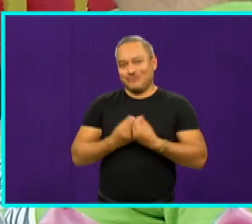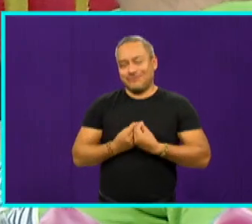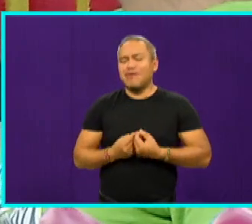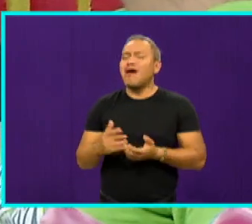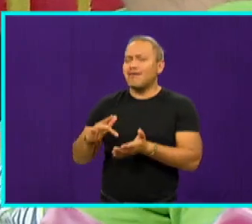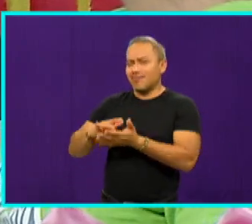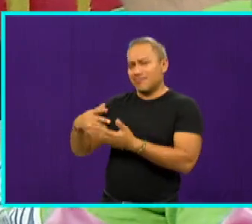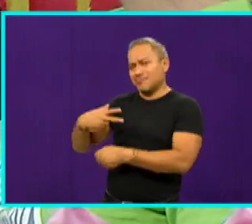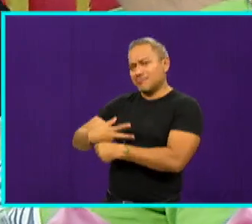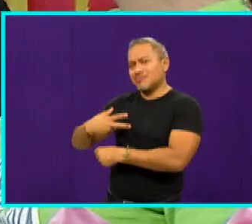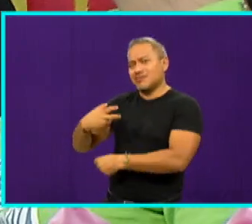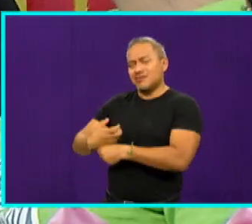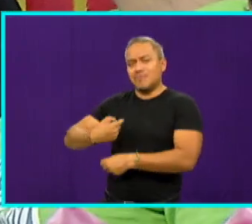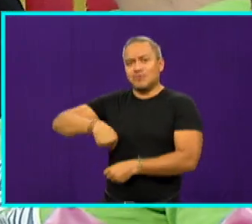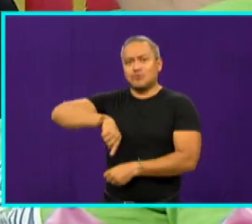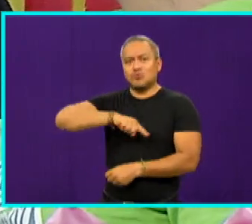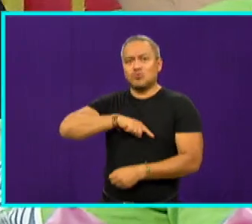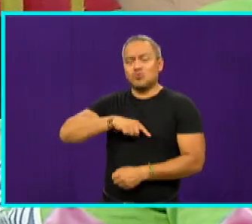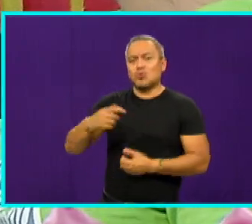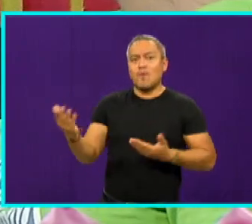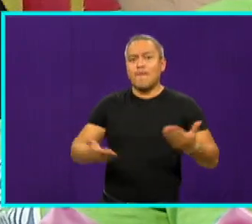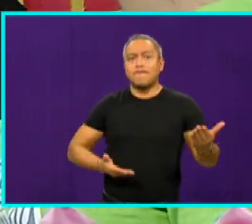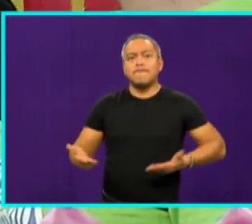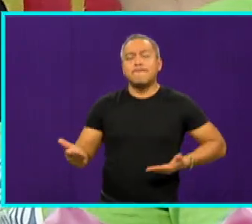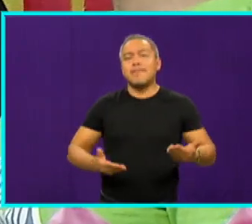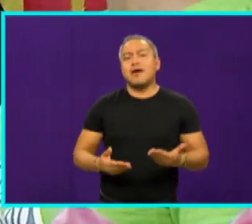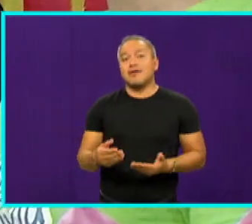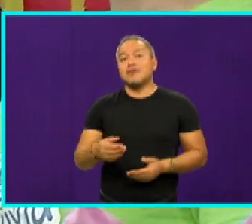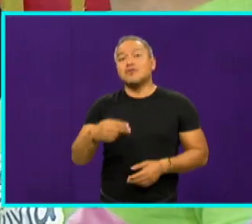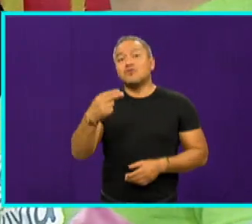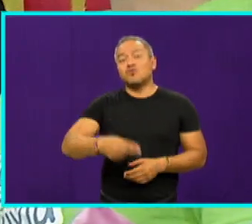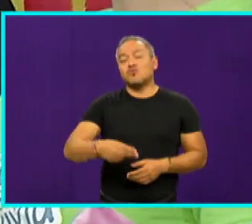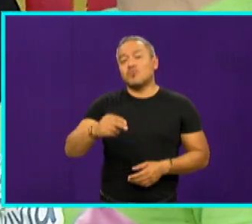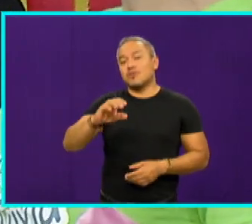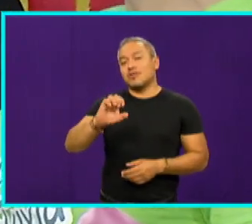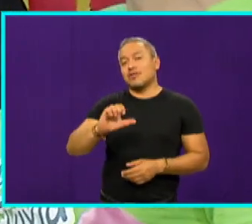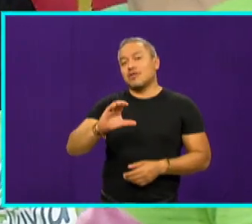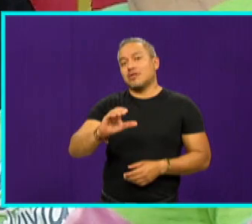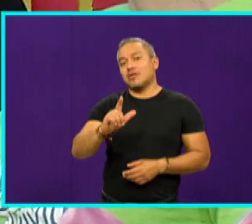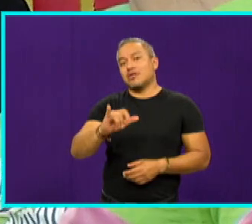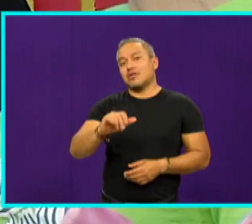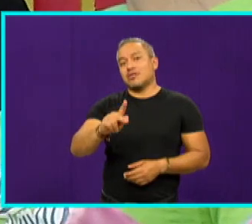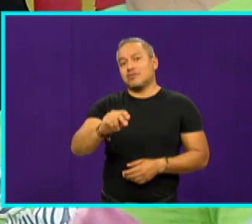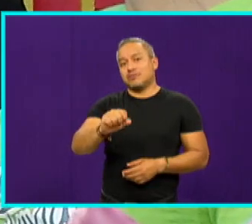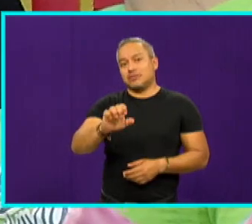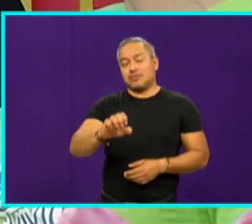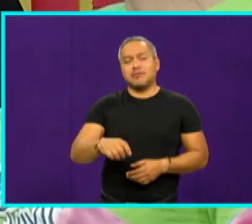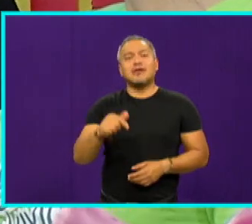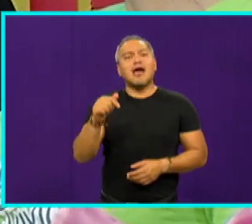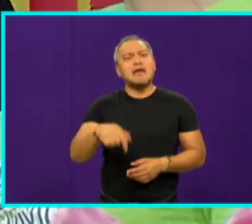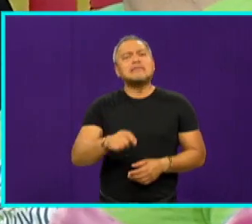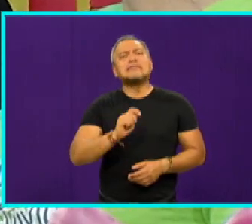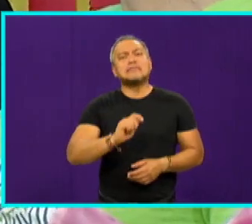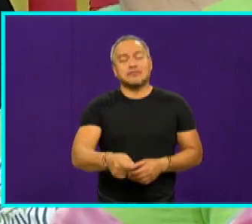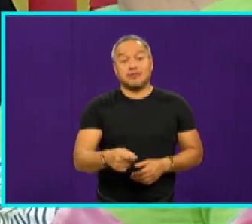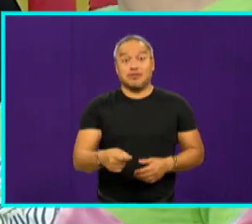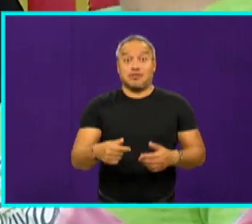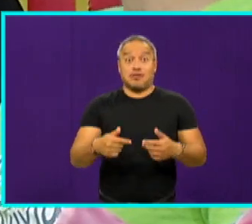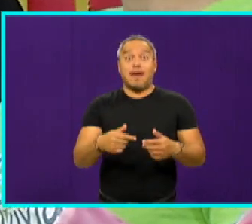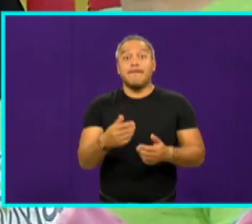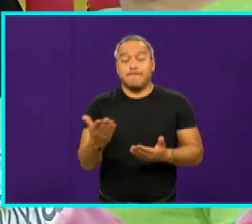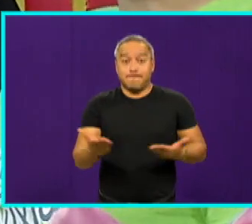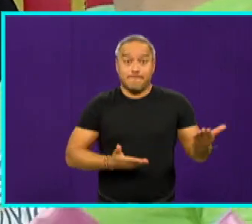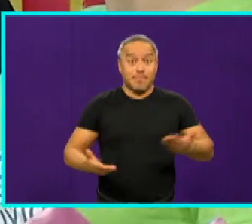por la invitación. Nosotros somos Ballet Eclipse de Danza Urbana y K-Pop, que es uno de los tres ballets que conforma Agencia Magnus, que